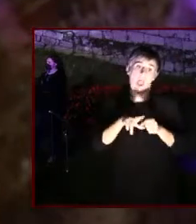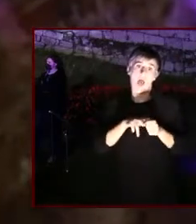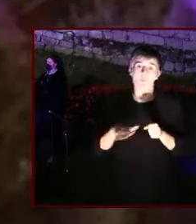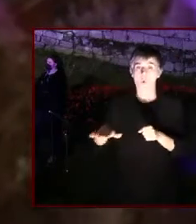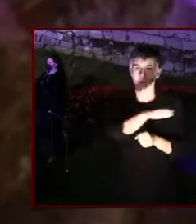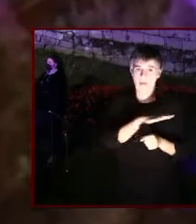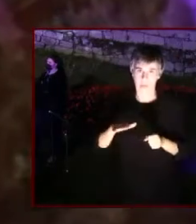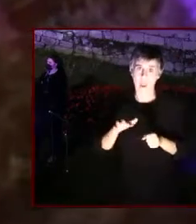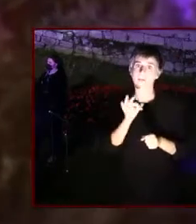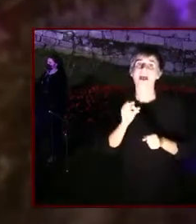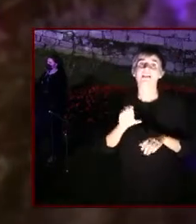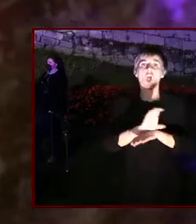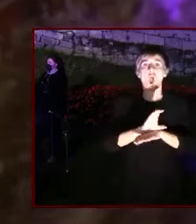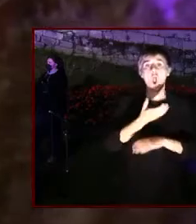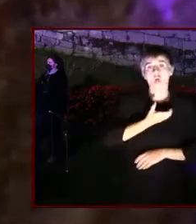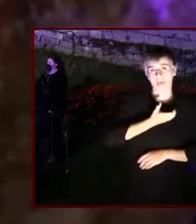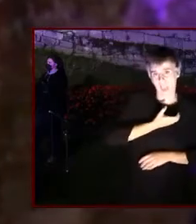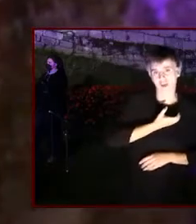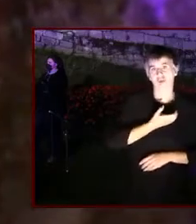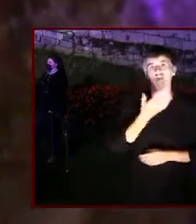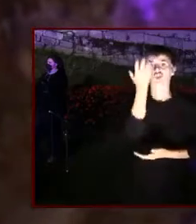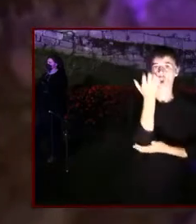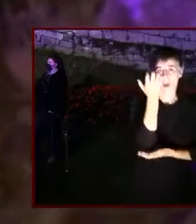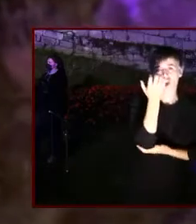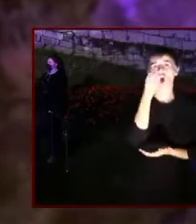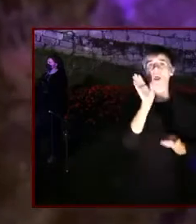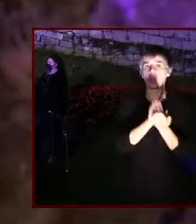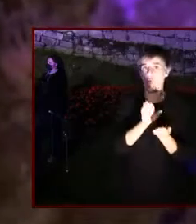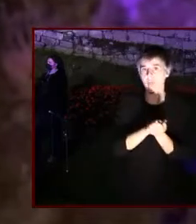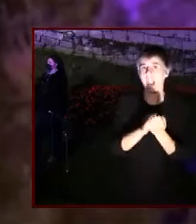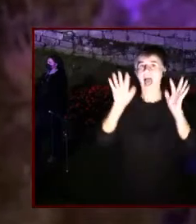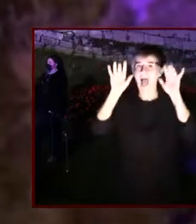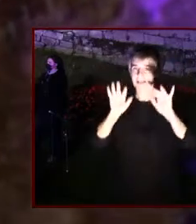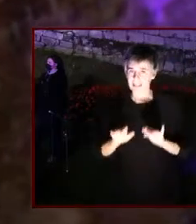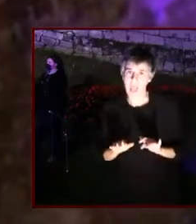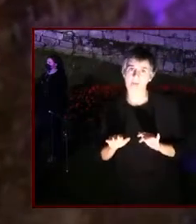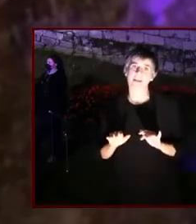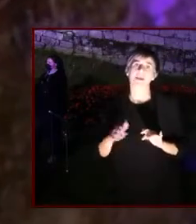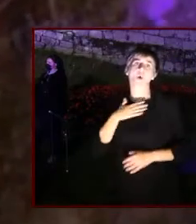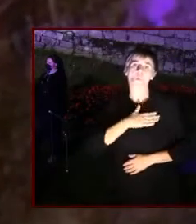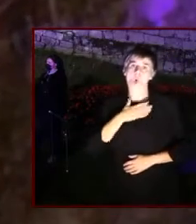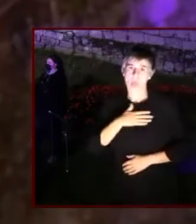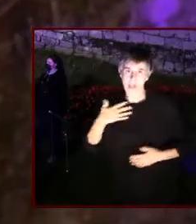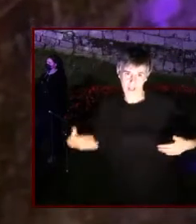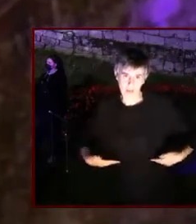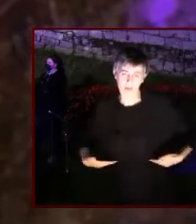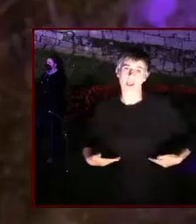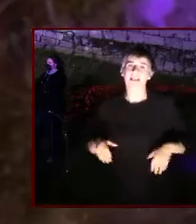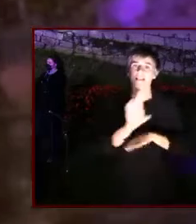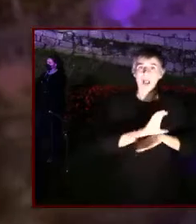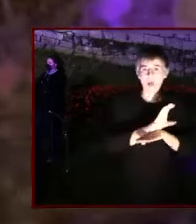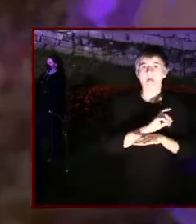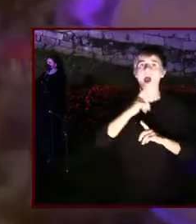e concelleiros de Soutomaior, Redondela, As Neves, Mondariz Balneario, Salceda de Caselas,